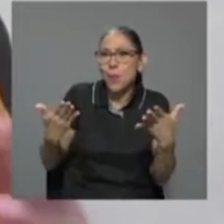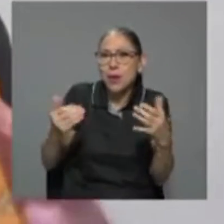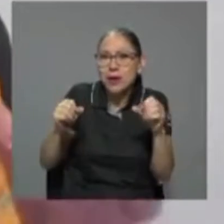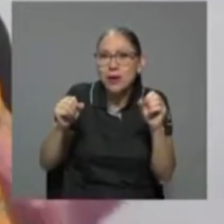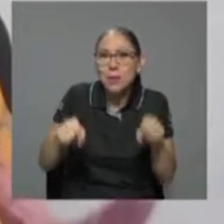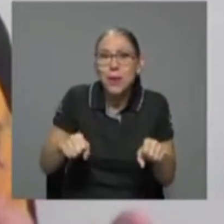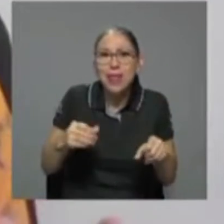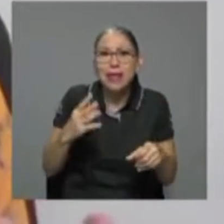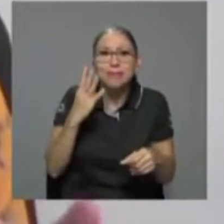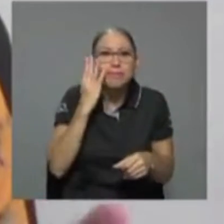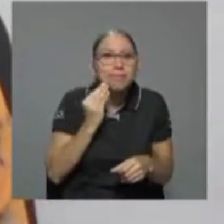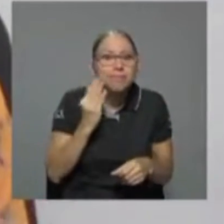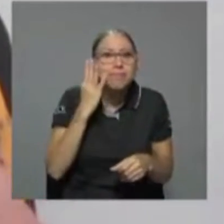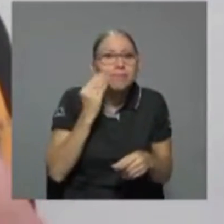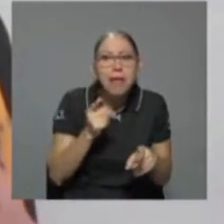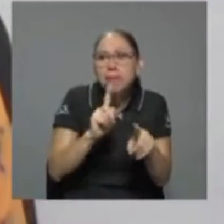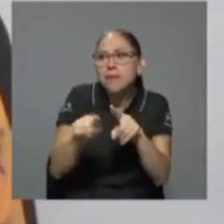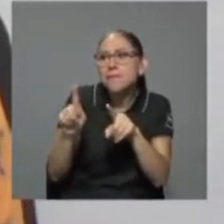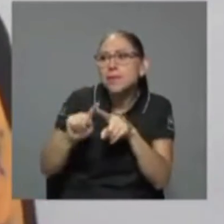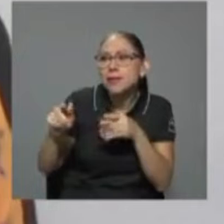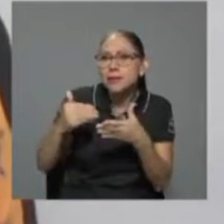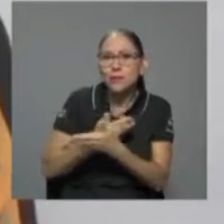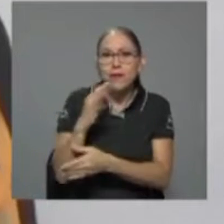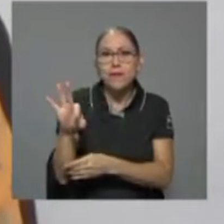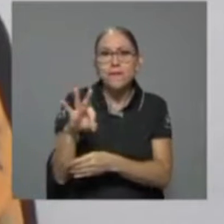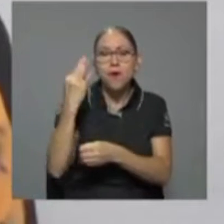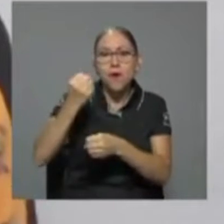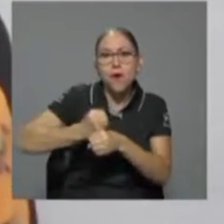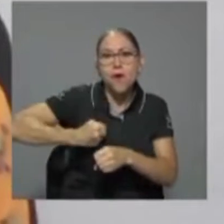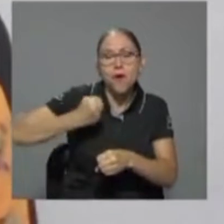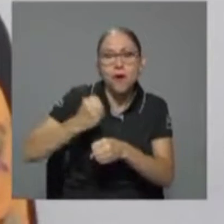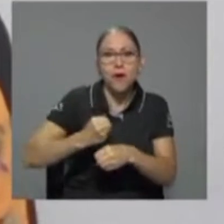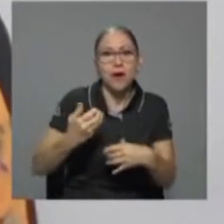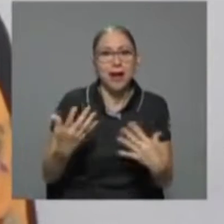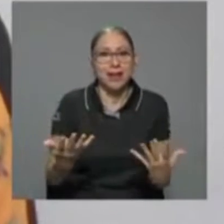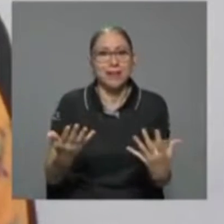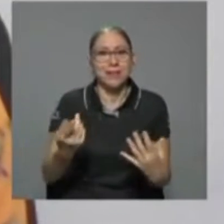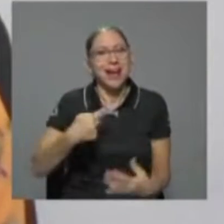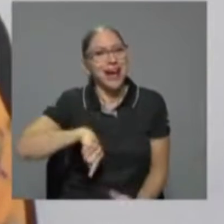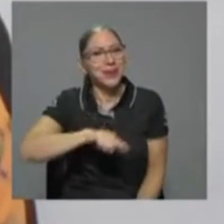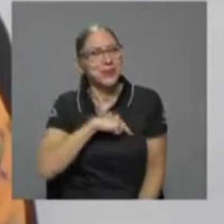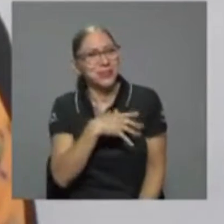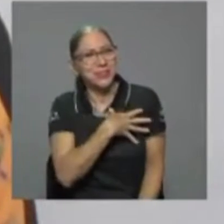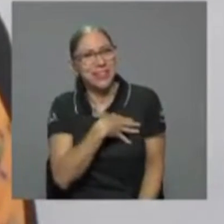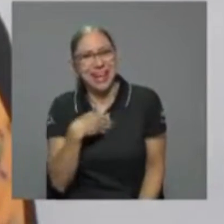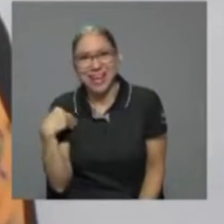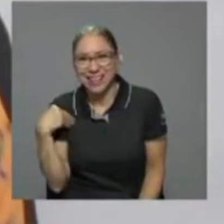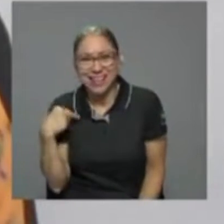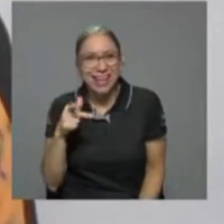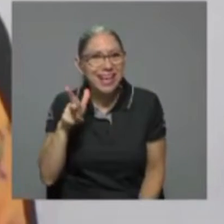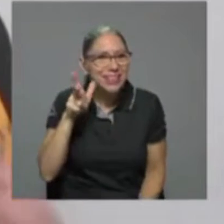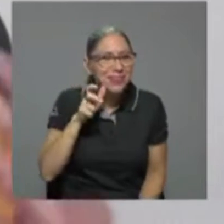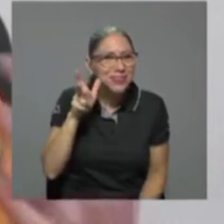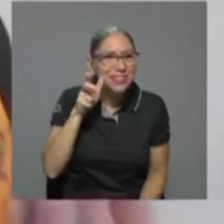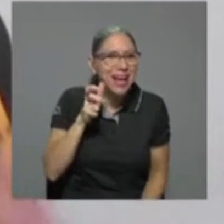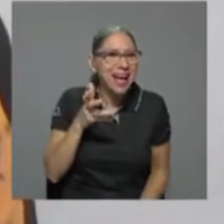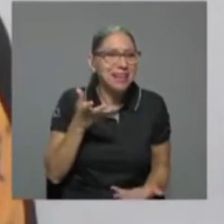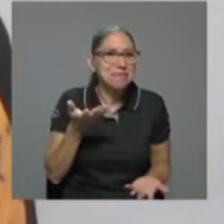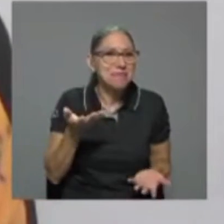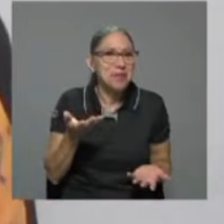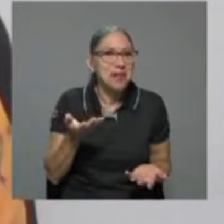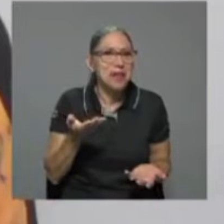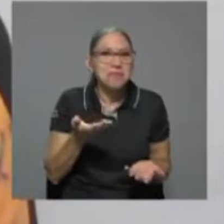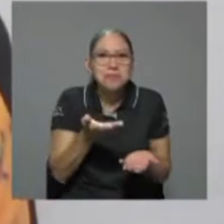experimentar nuevas formas de hacer las cosas. Entonces, nos encantaría escuchar las observaciones de cómo